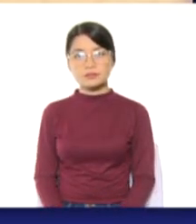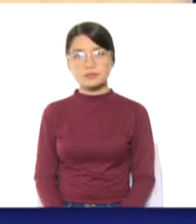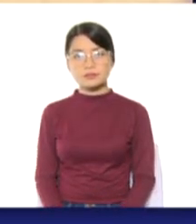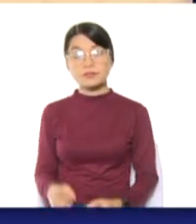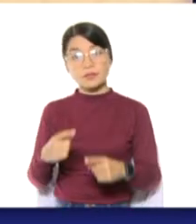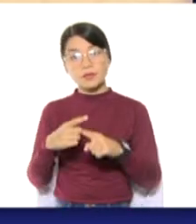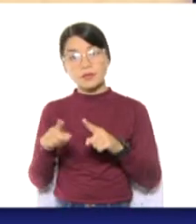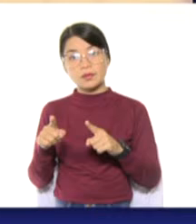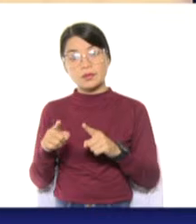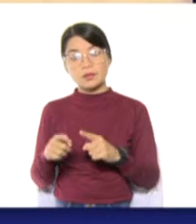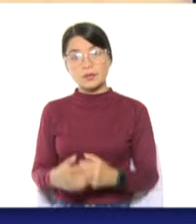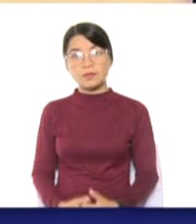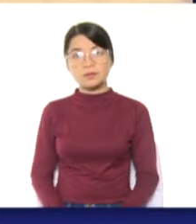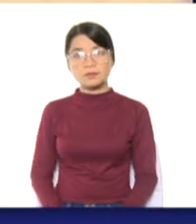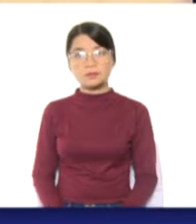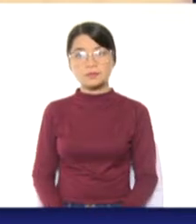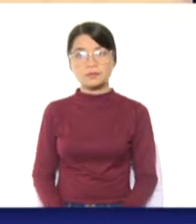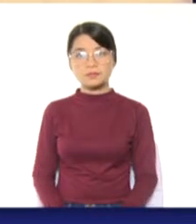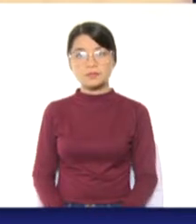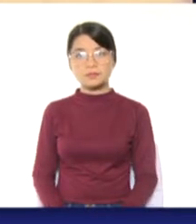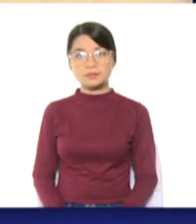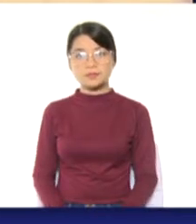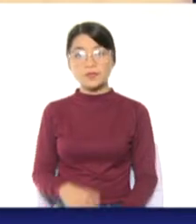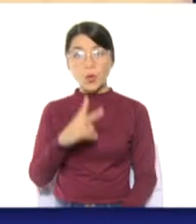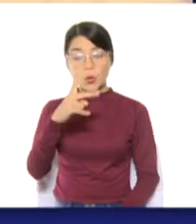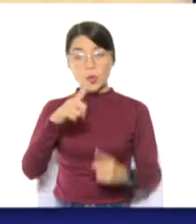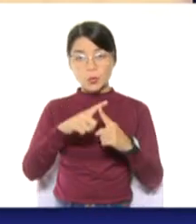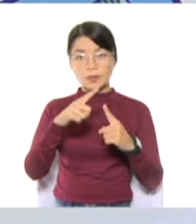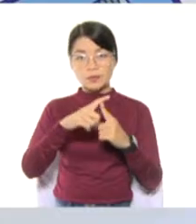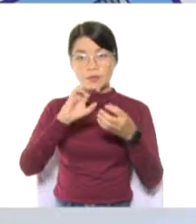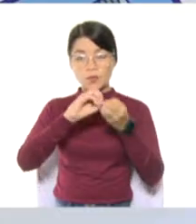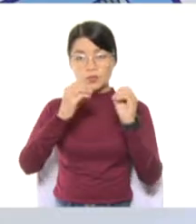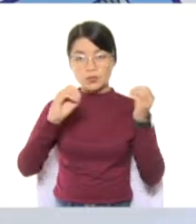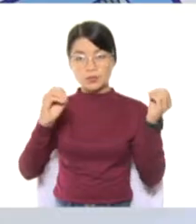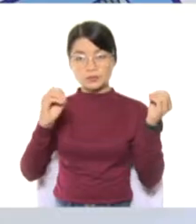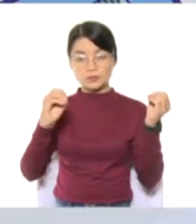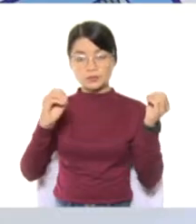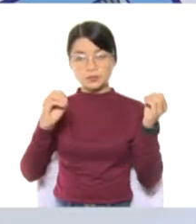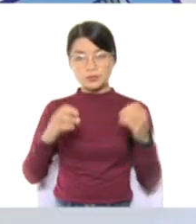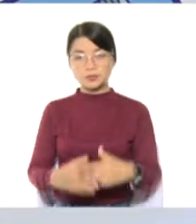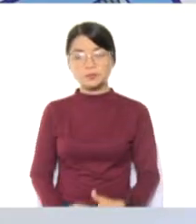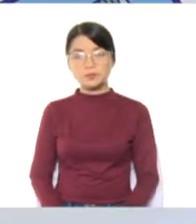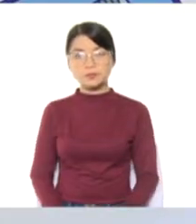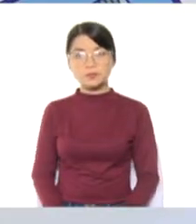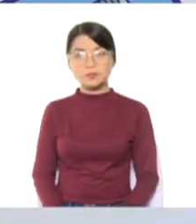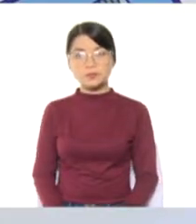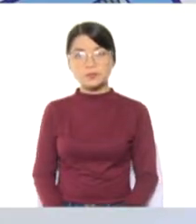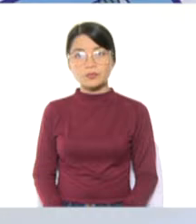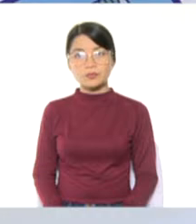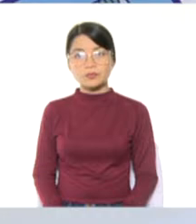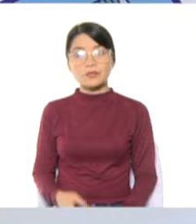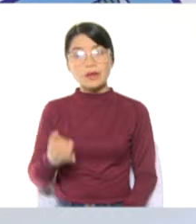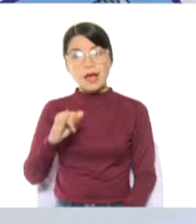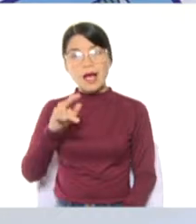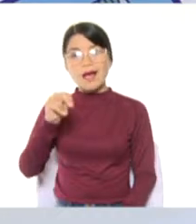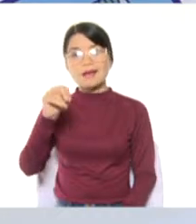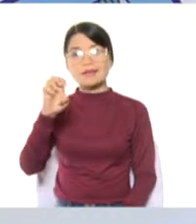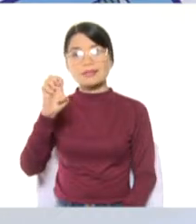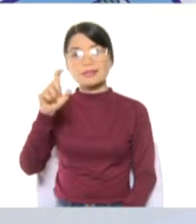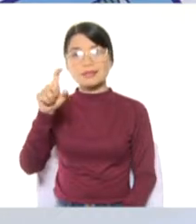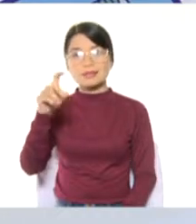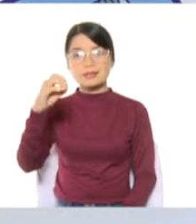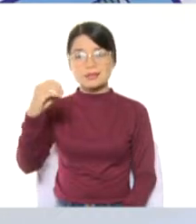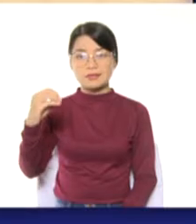tarde. Y las yuxtapuestas, que son las últimas, son las que tienen un nexo, pero como signo de puntuación. En